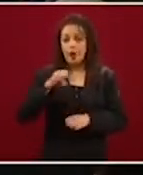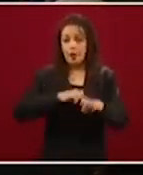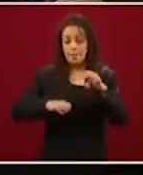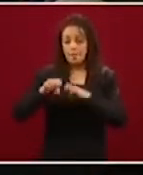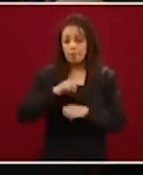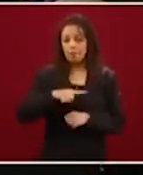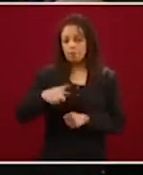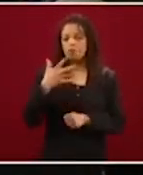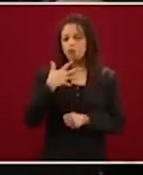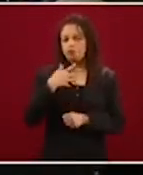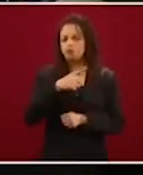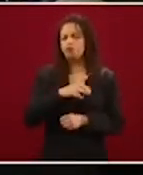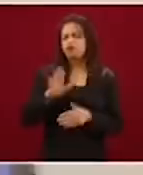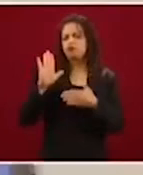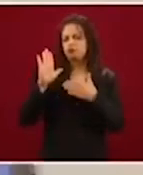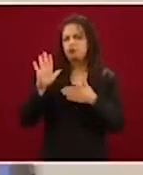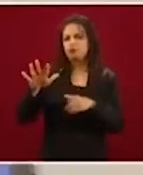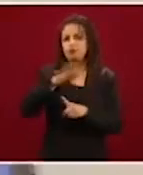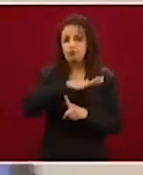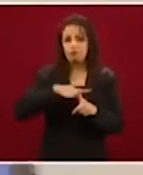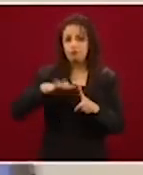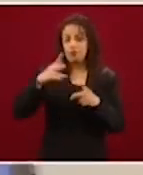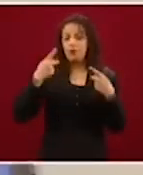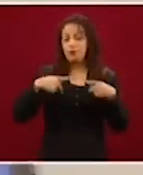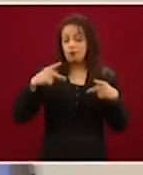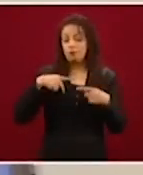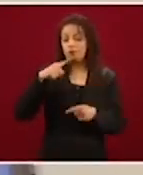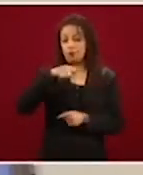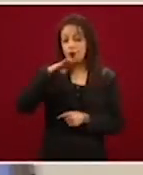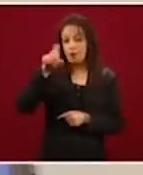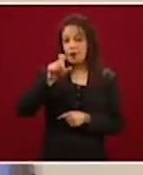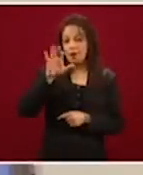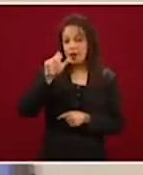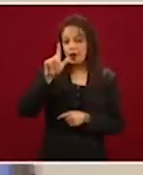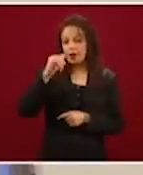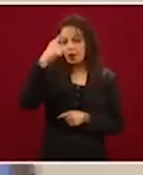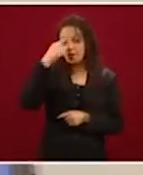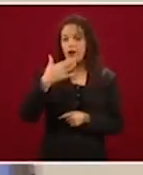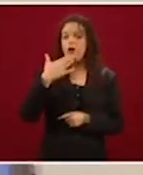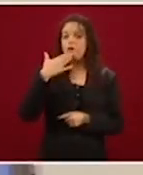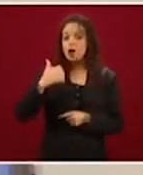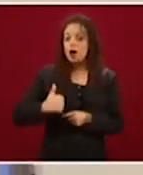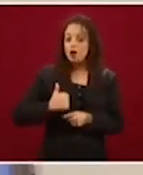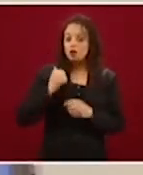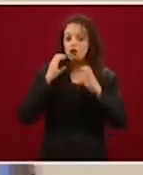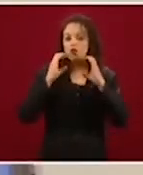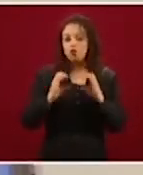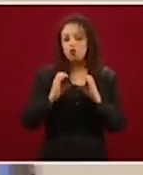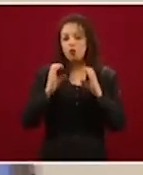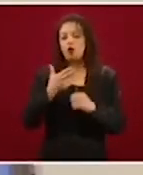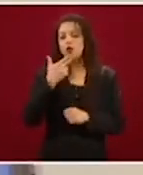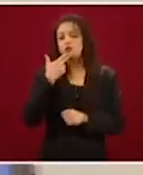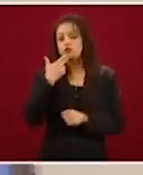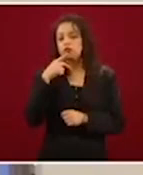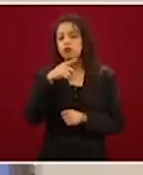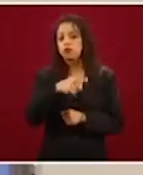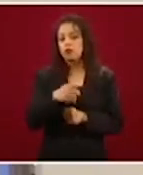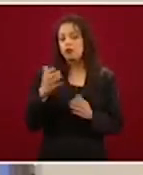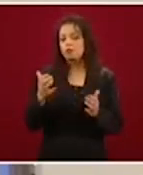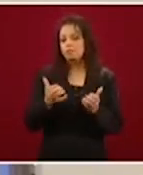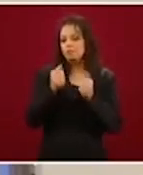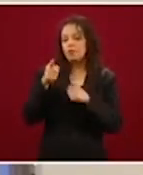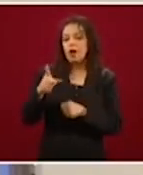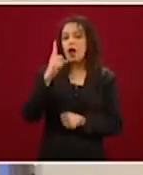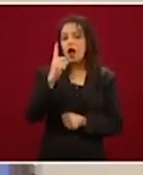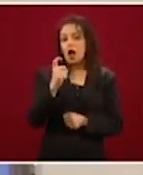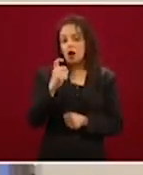sustentabilidad con la comunidad de mexicalli para mejorar el aprovechamiento cuidado y recuperación del agua así como incrementar